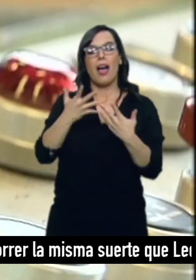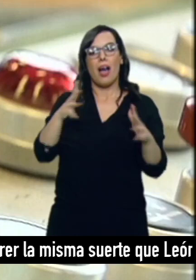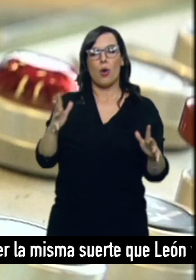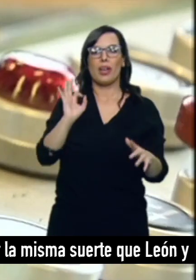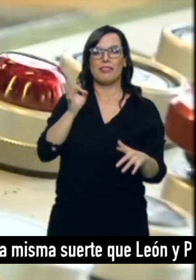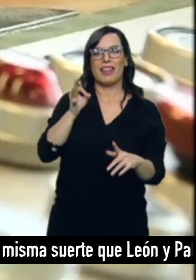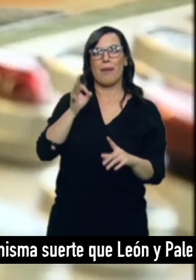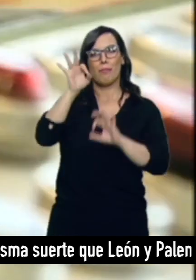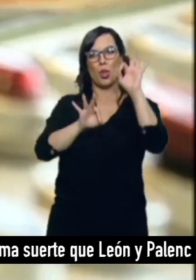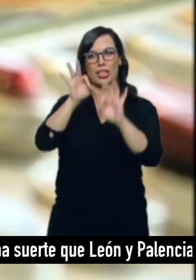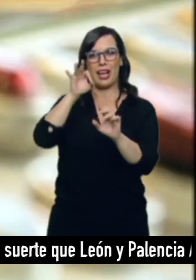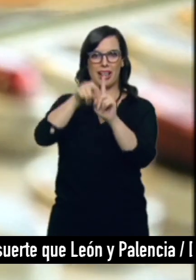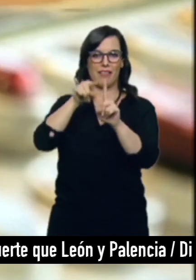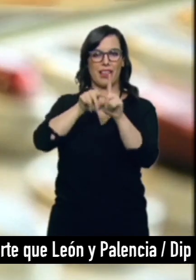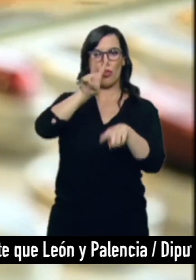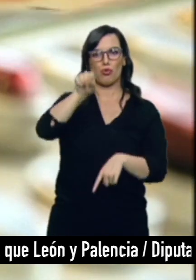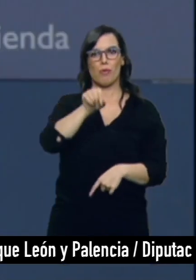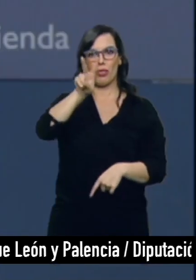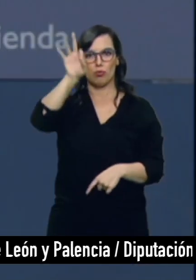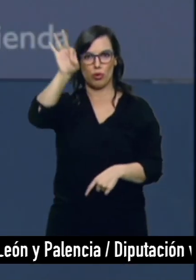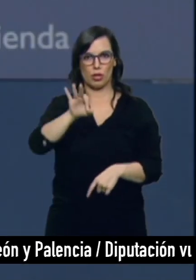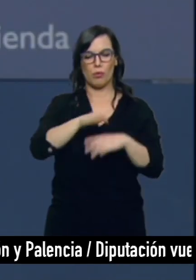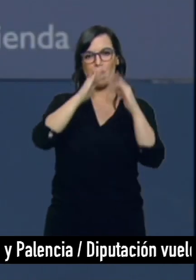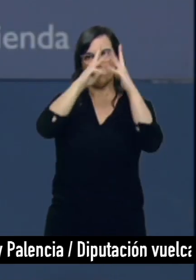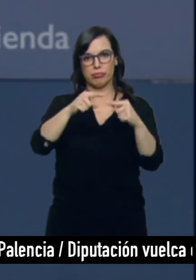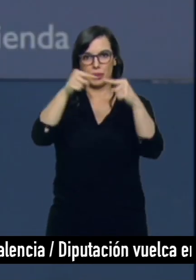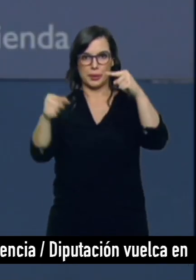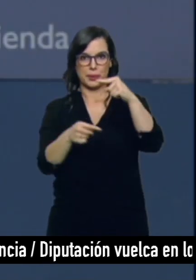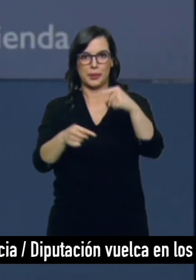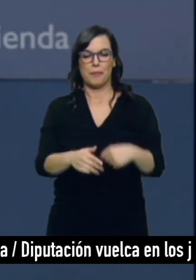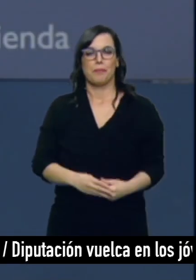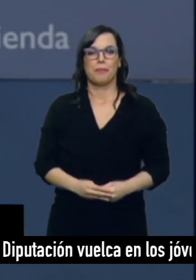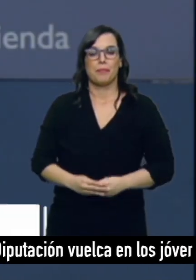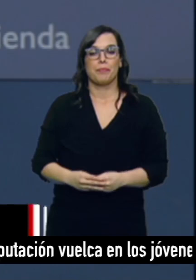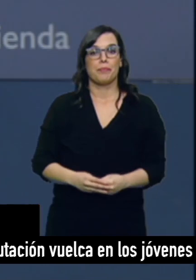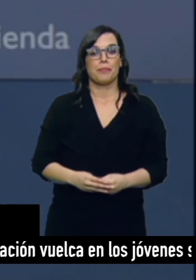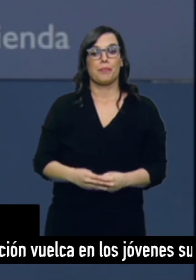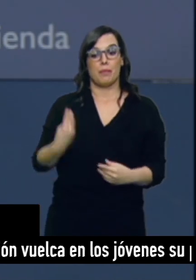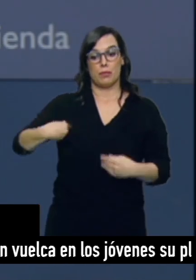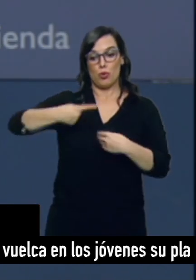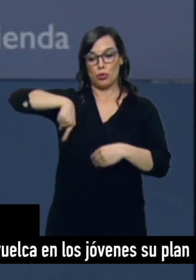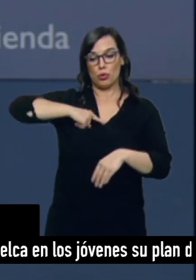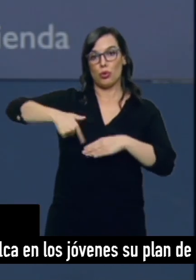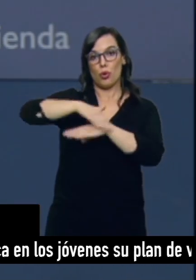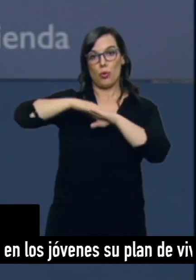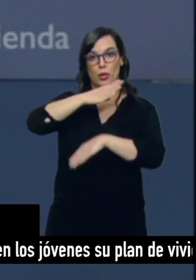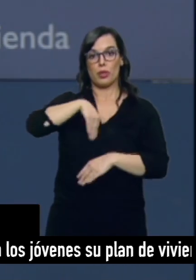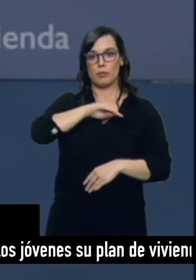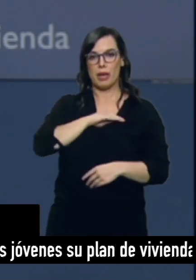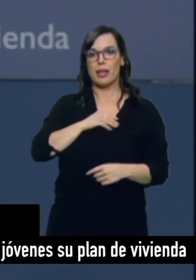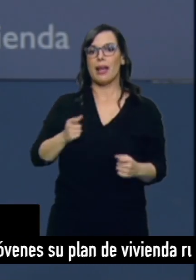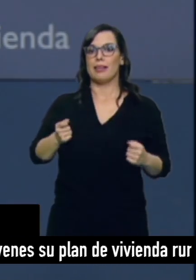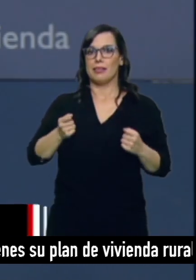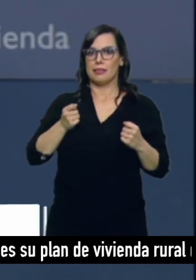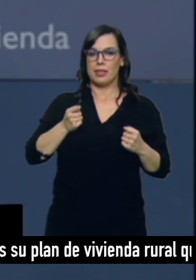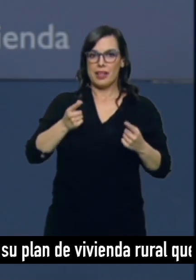de referencia del 2,2%. Seguir inyectando desde el propio Gobierno de España parte de recursos y